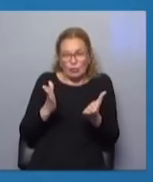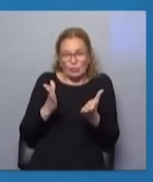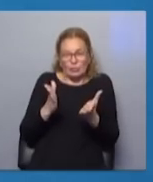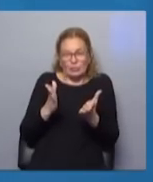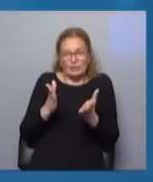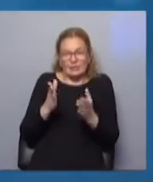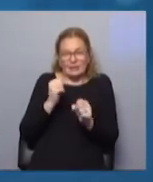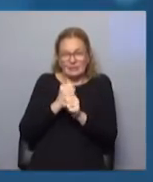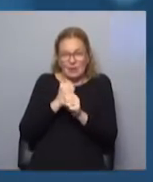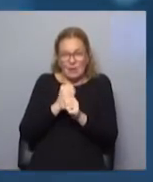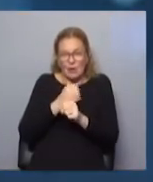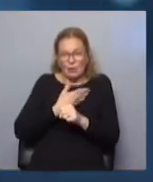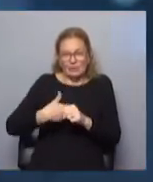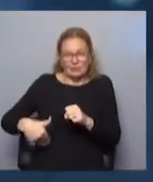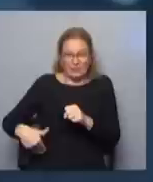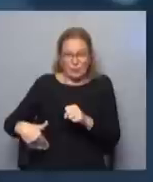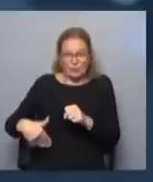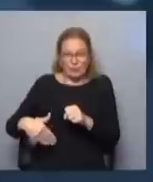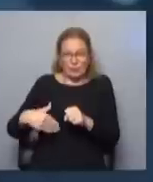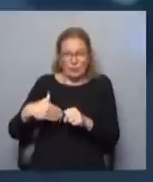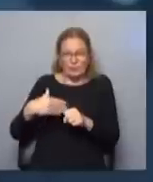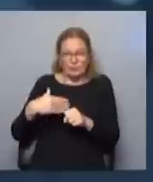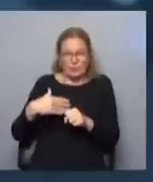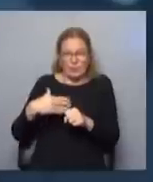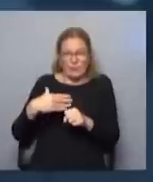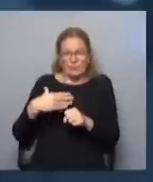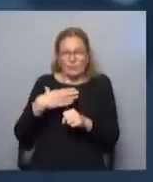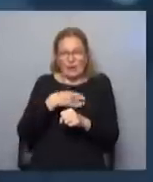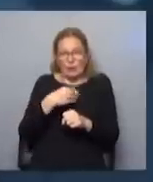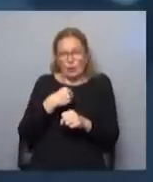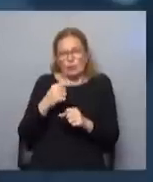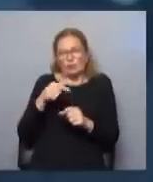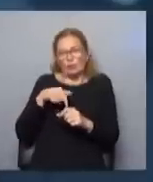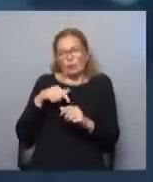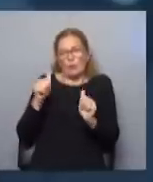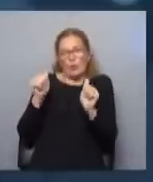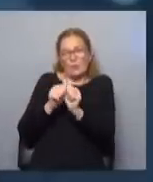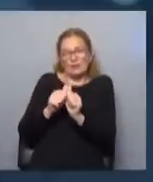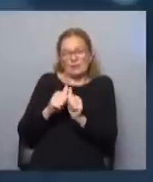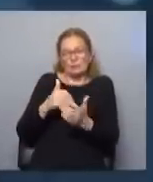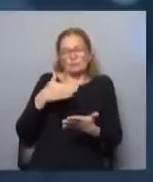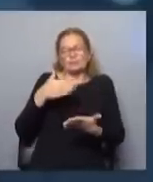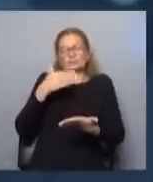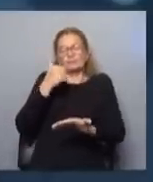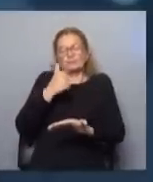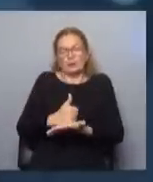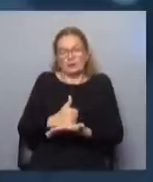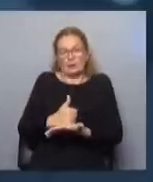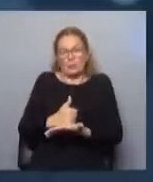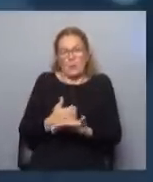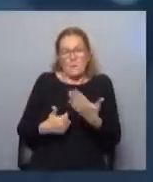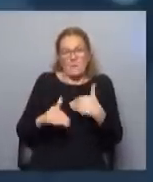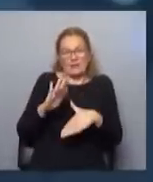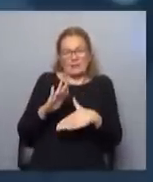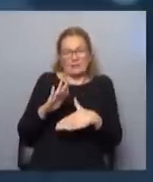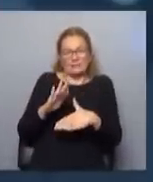tareas de tareas de gobierno nacional que nosotros debemos acompañarnos nos planta como mucho más